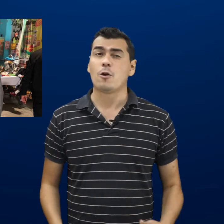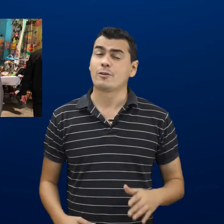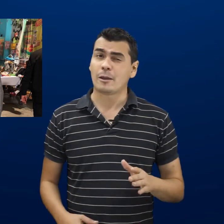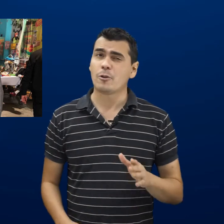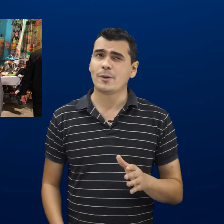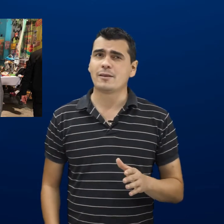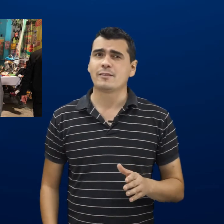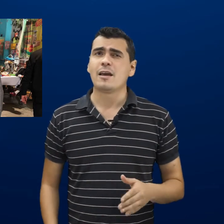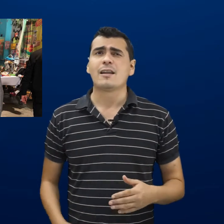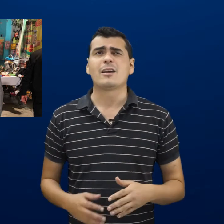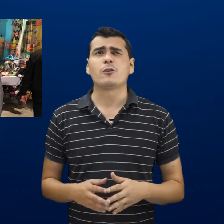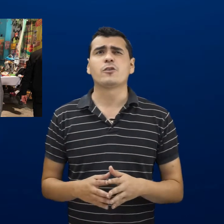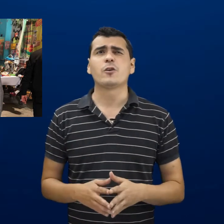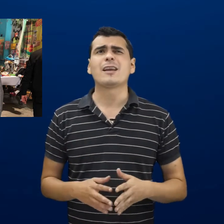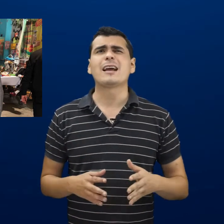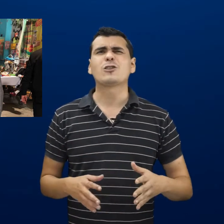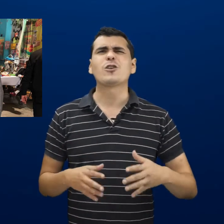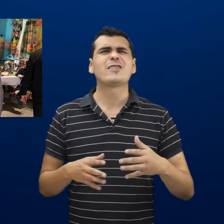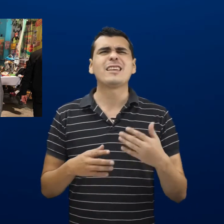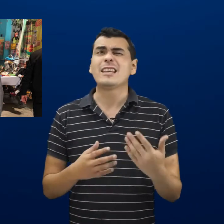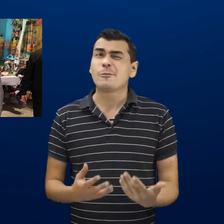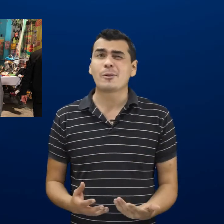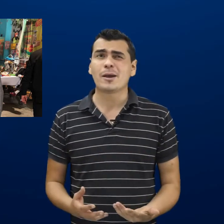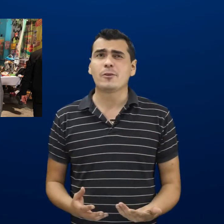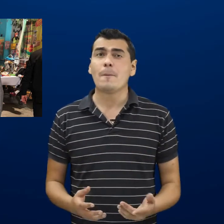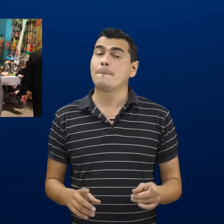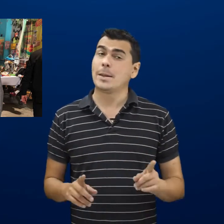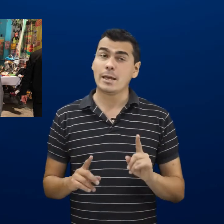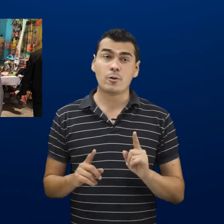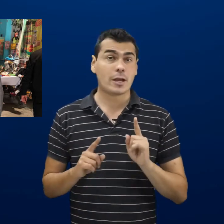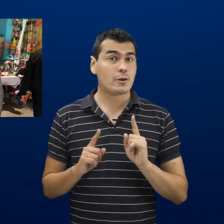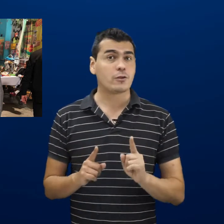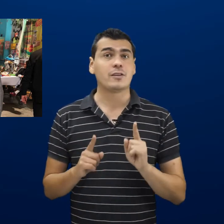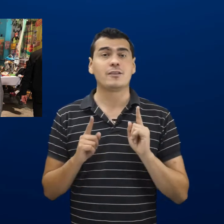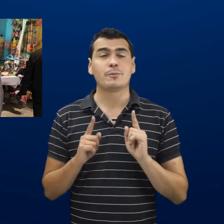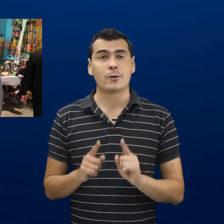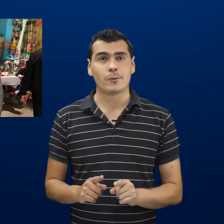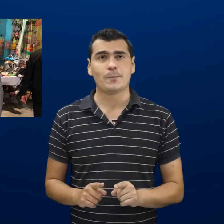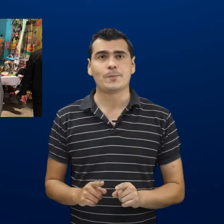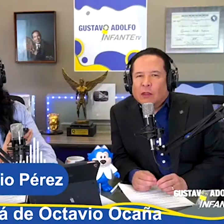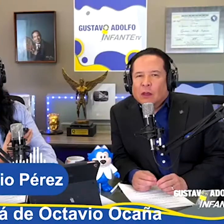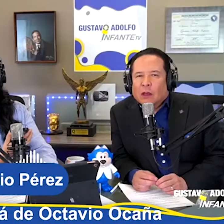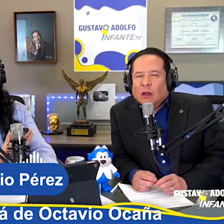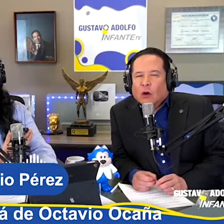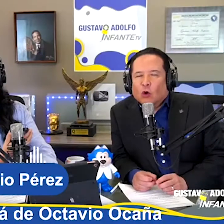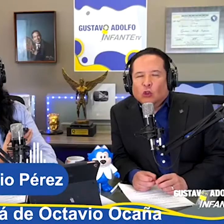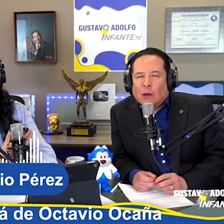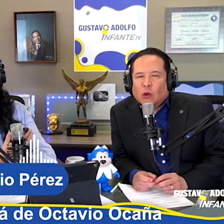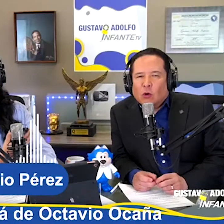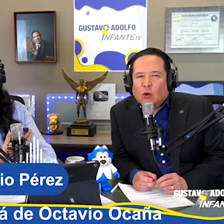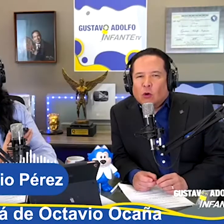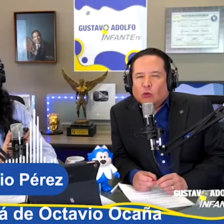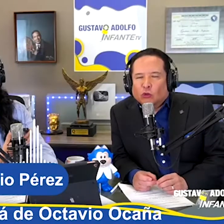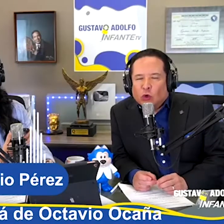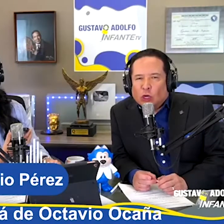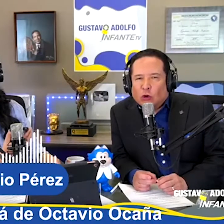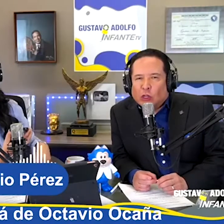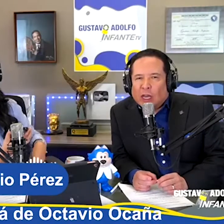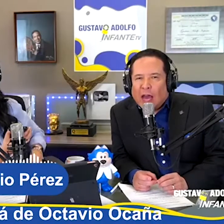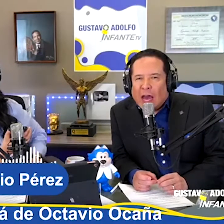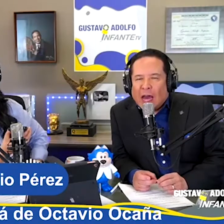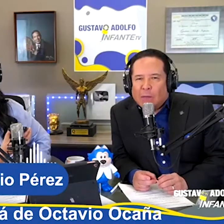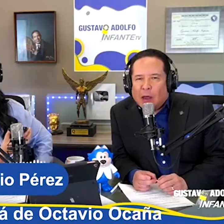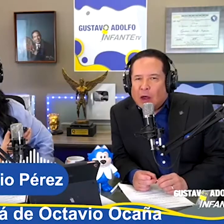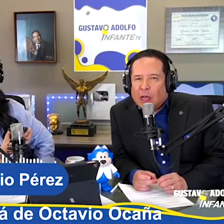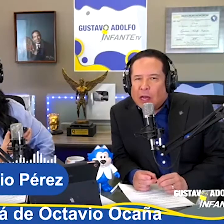padre, Octavio Pérez, reconoció que el actor sí iba armado, pero que no se disparó. Octavio, su hijo